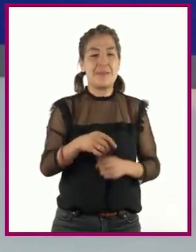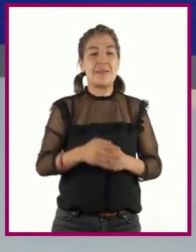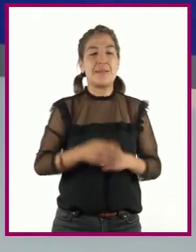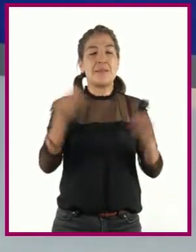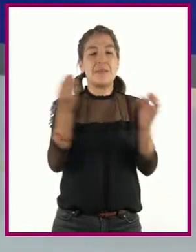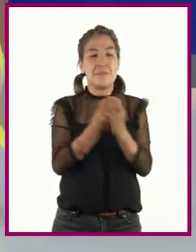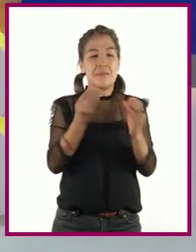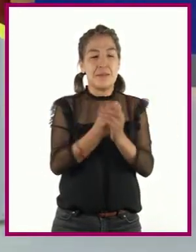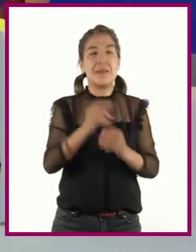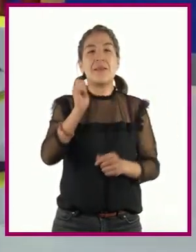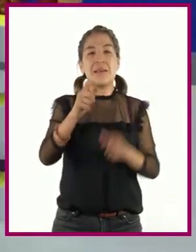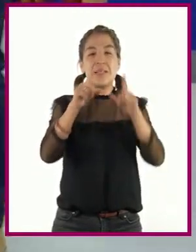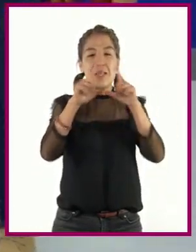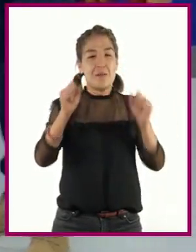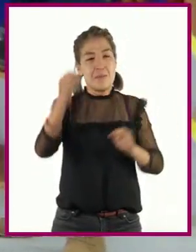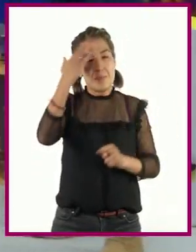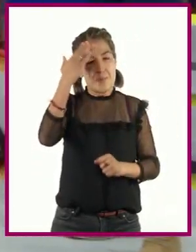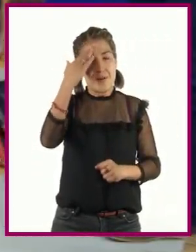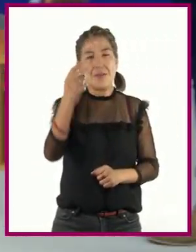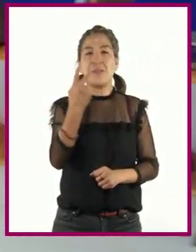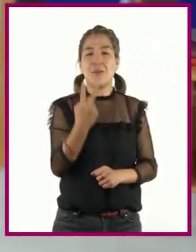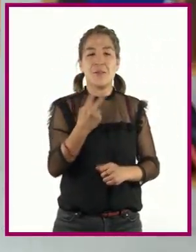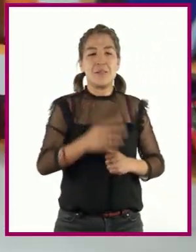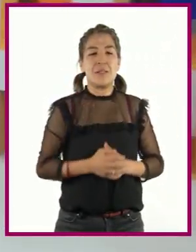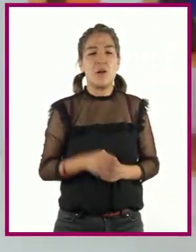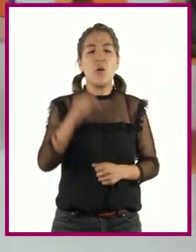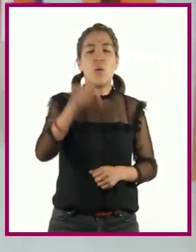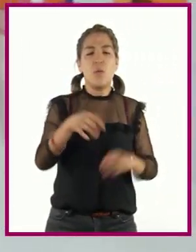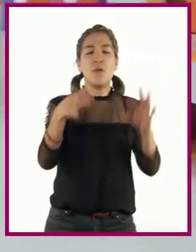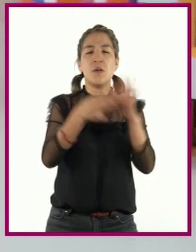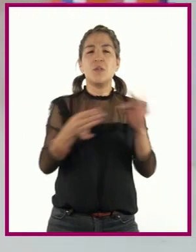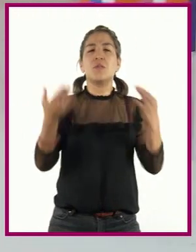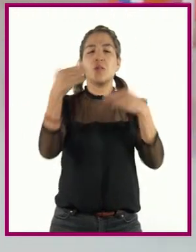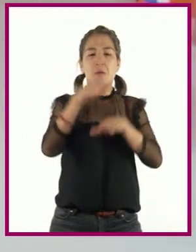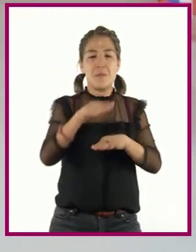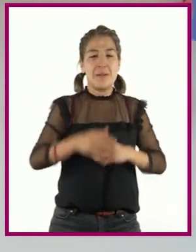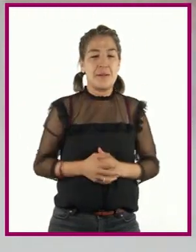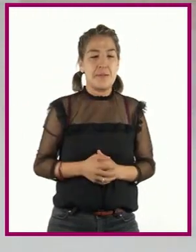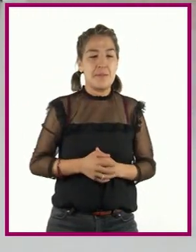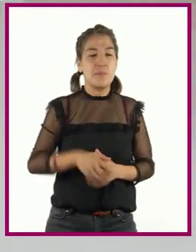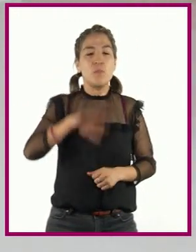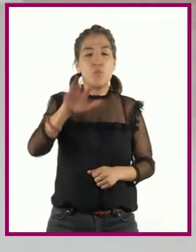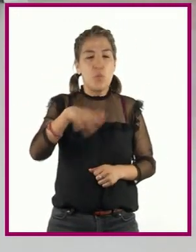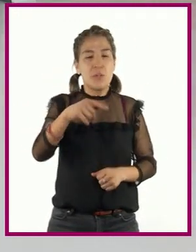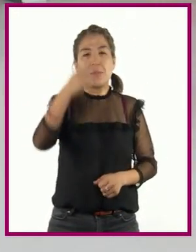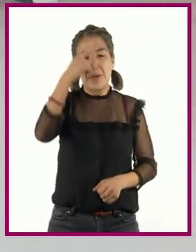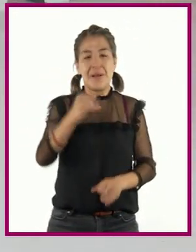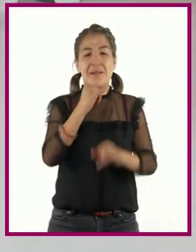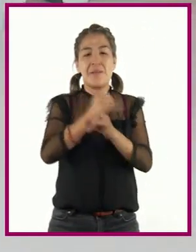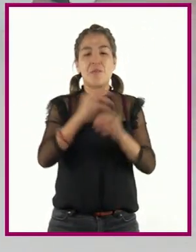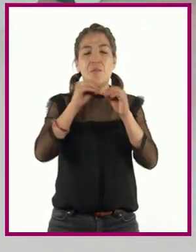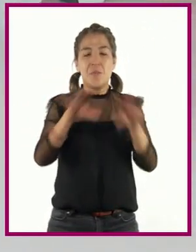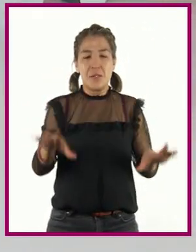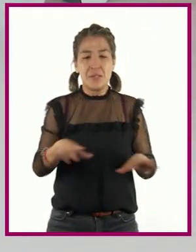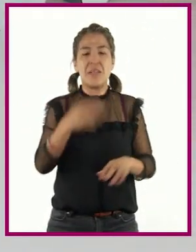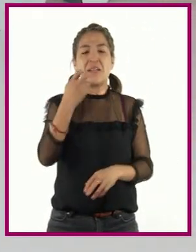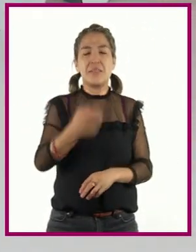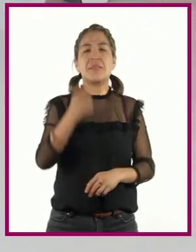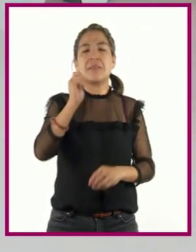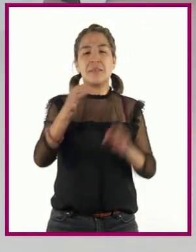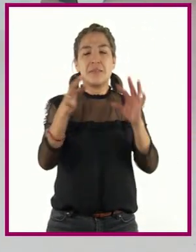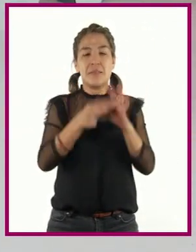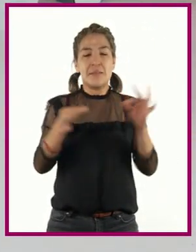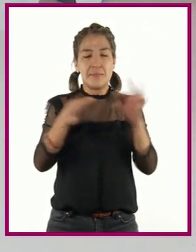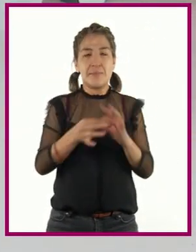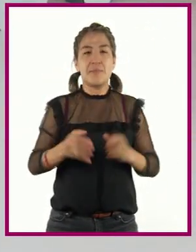una sesión más de Lengua Materna 2. Hoy hablaremos sobre En búsqueda de la información. Con esto nos